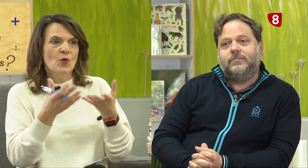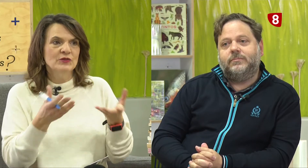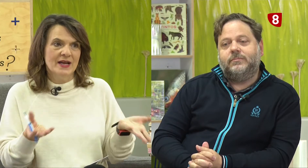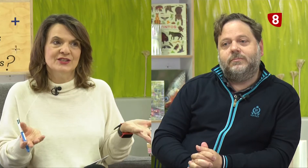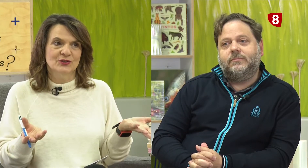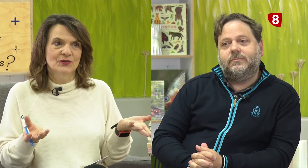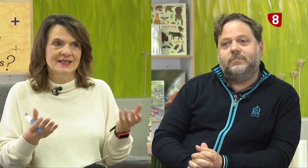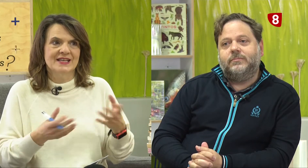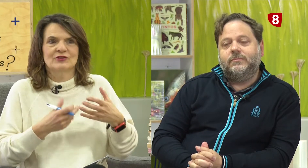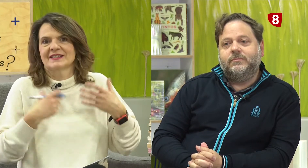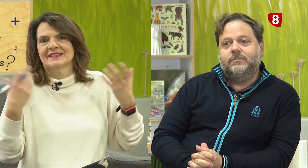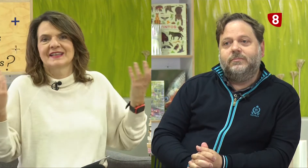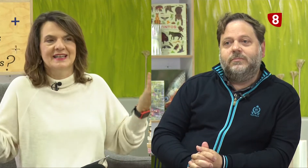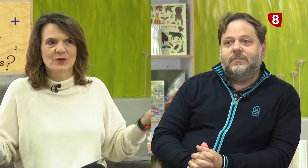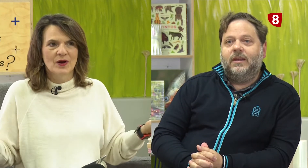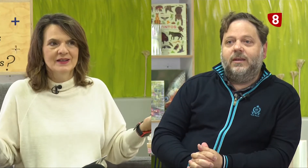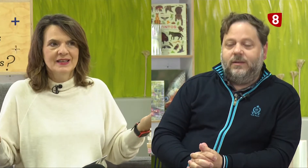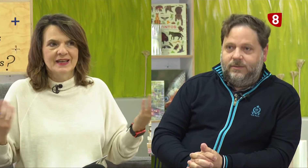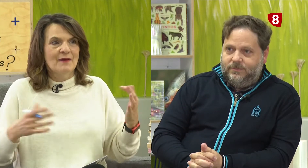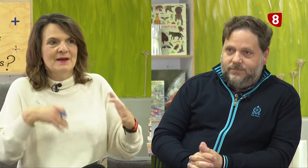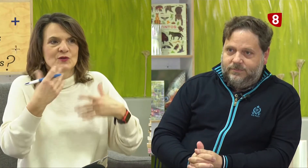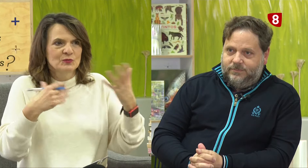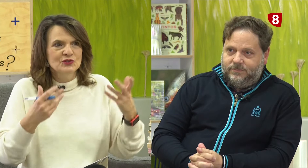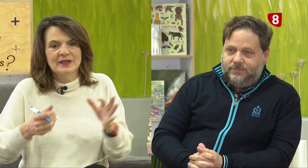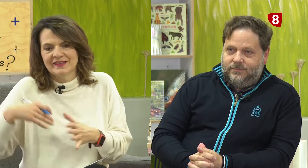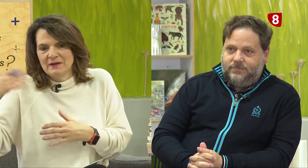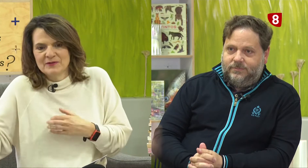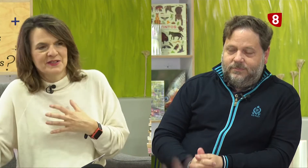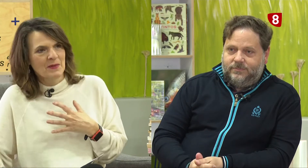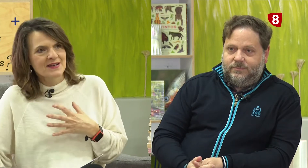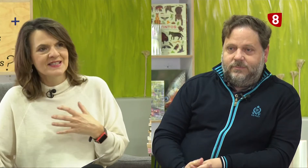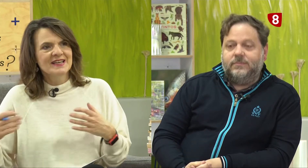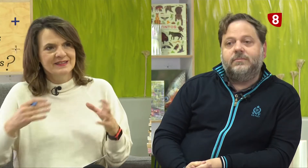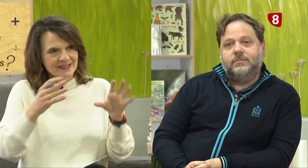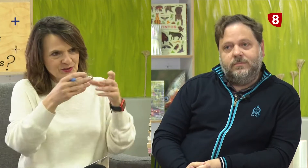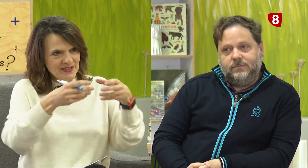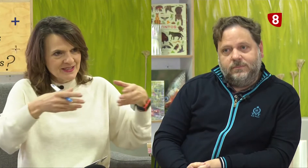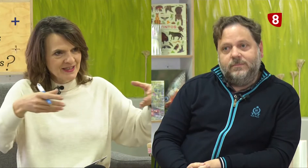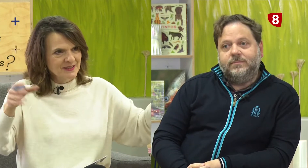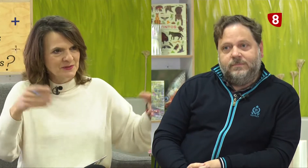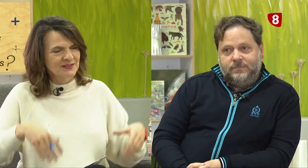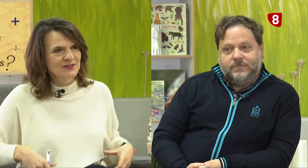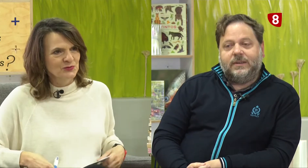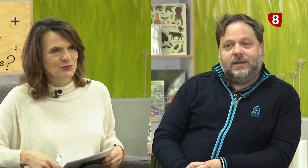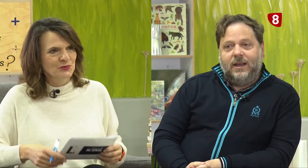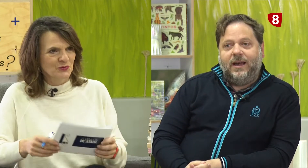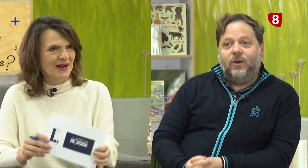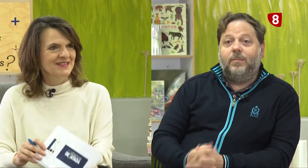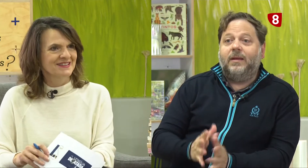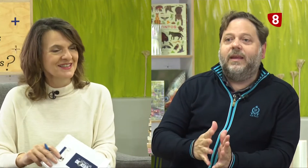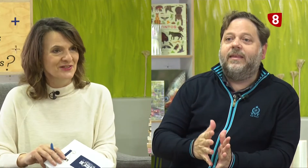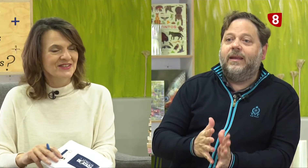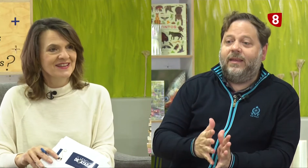estamos jugando a eso, a que se nos desata la lengua, hablamos mucho, quizá hablamos de más, tiene toda esa interpretación que tú